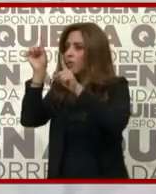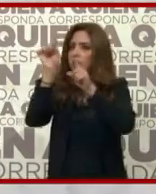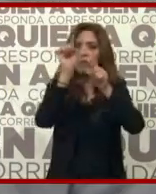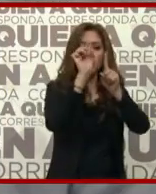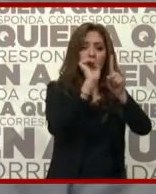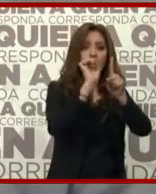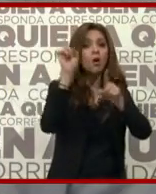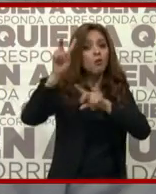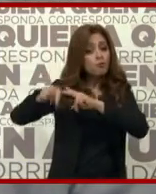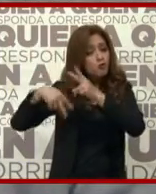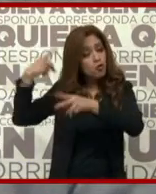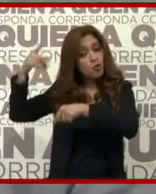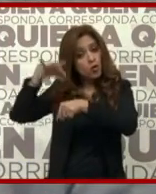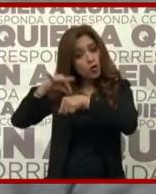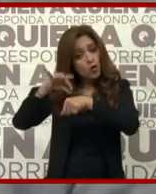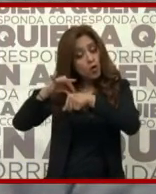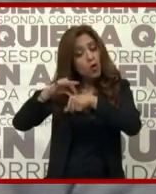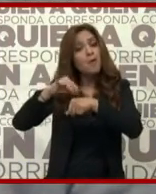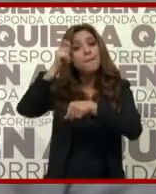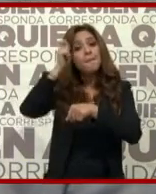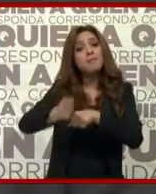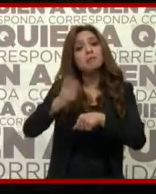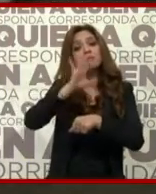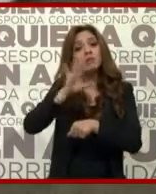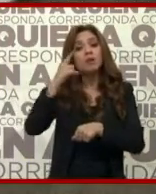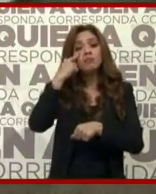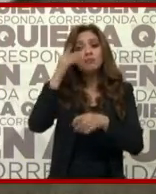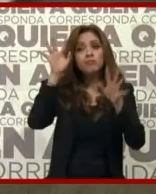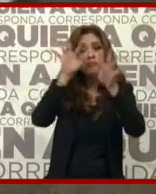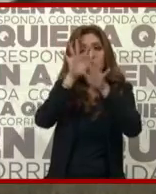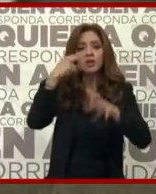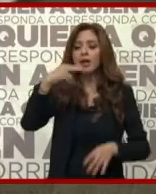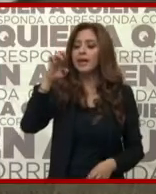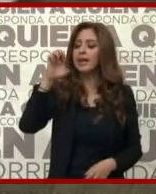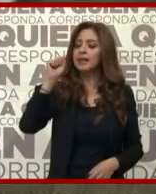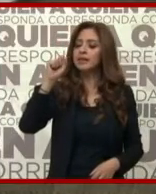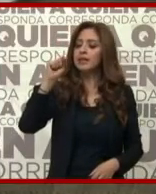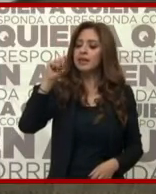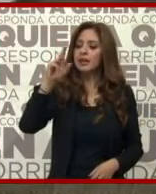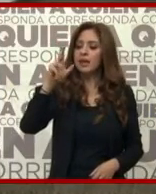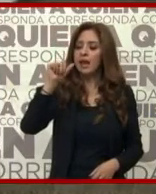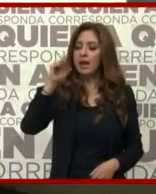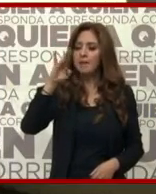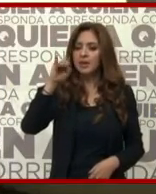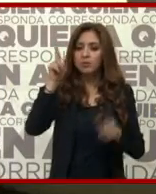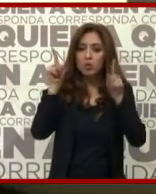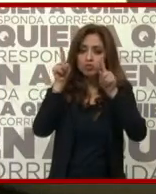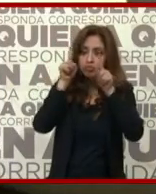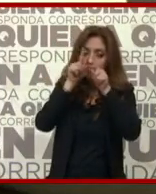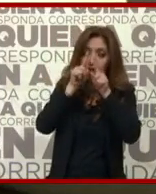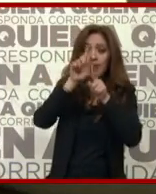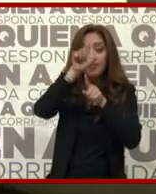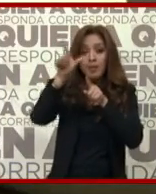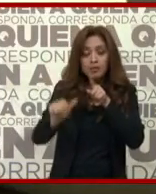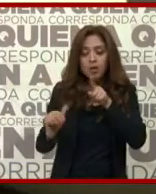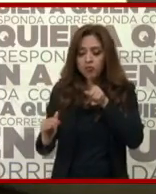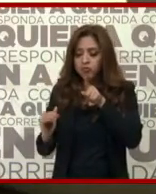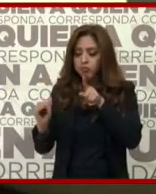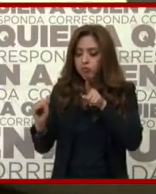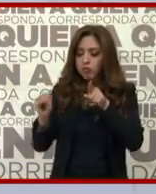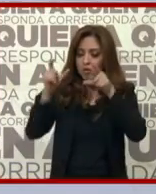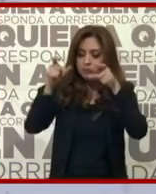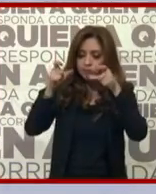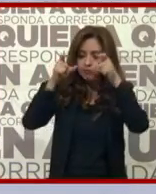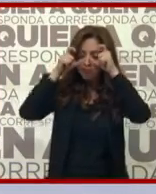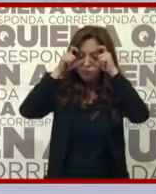doctor, nos dijeron ahí que lo que tenía ella era estrabismo. A los 3 años de edad, Alexa comenzó a usar lentes, sin embargo, esto no mitigó